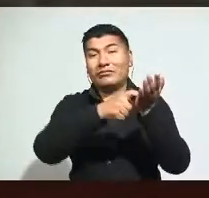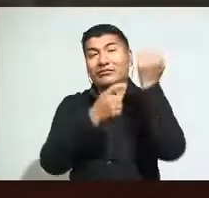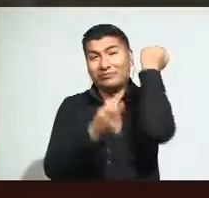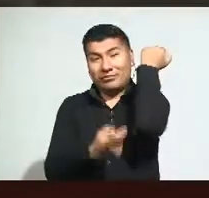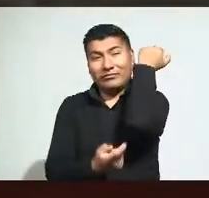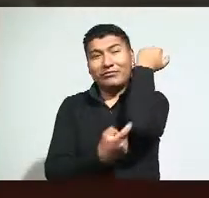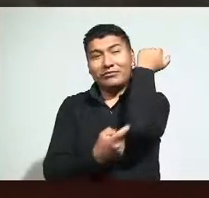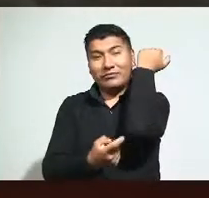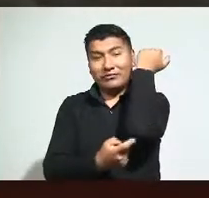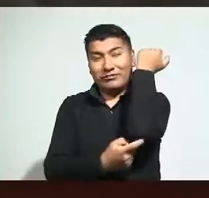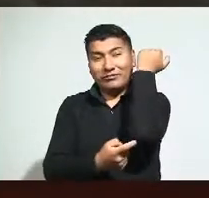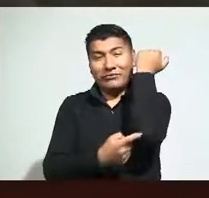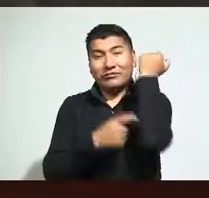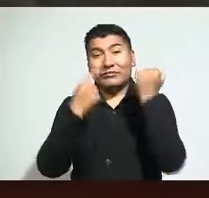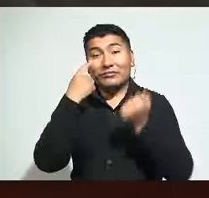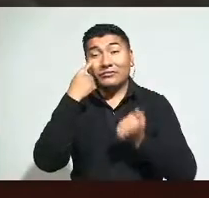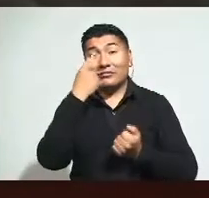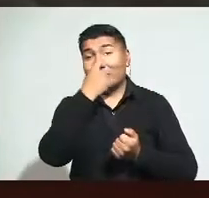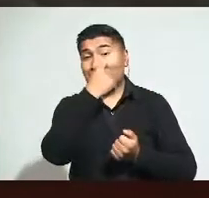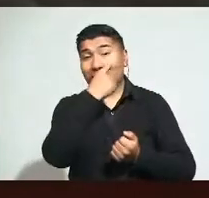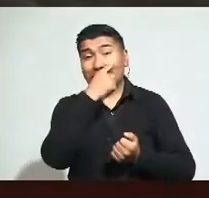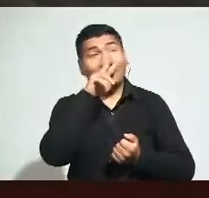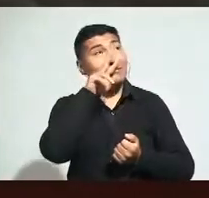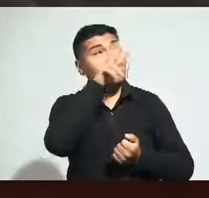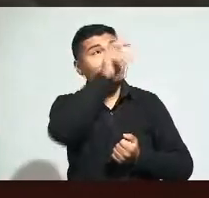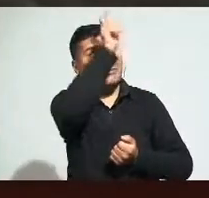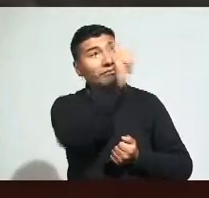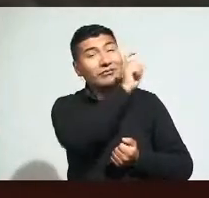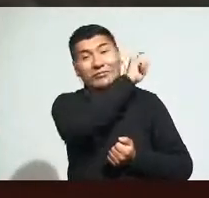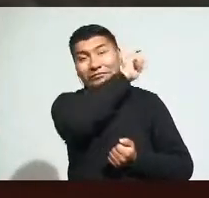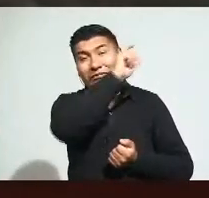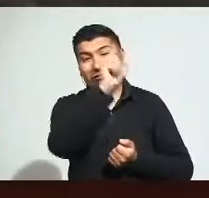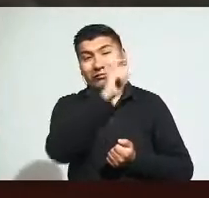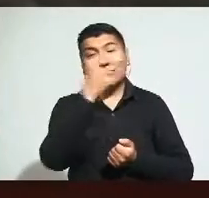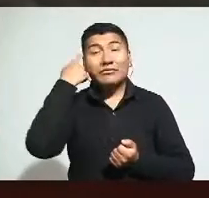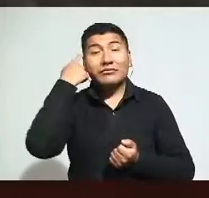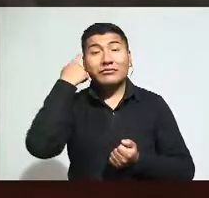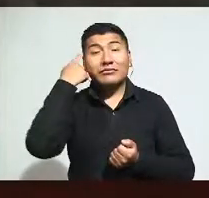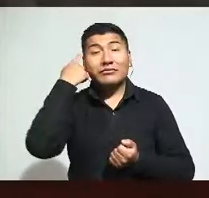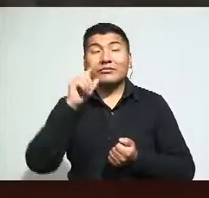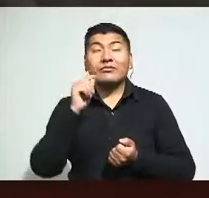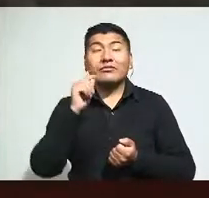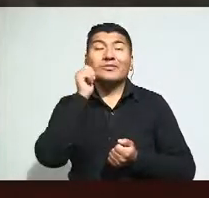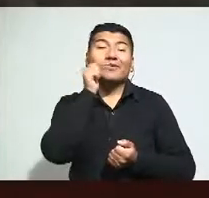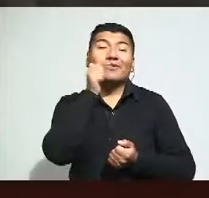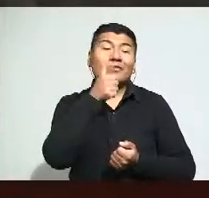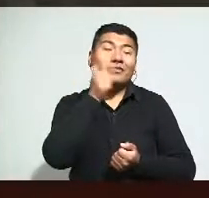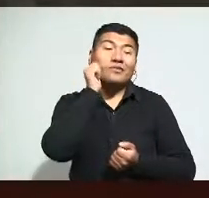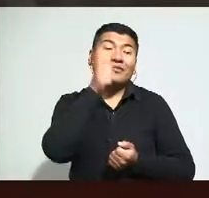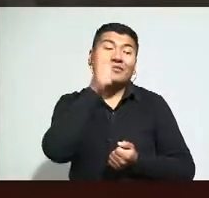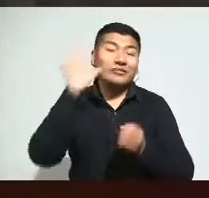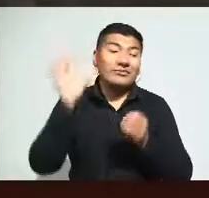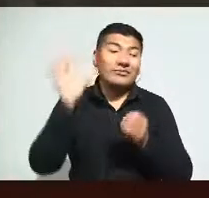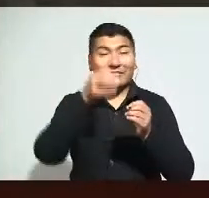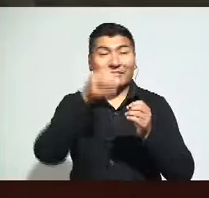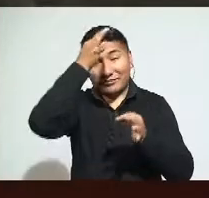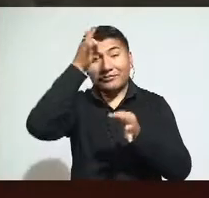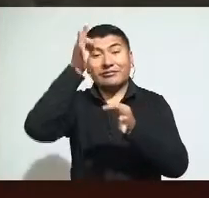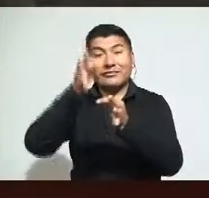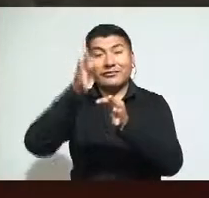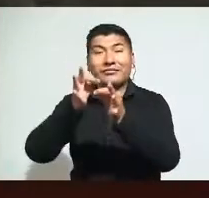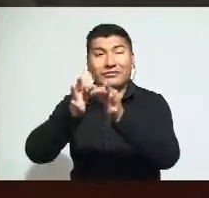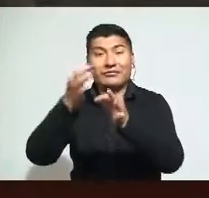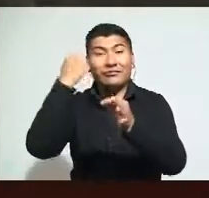y a fijar la mirada en el crucificado para hacer cada vez más fieles a dios y al